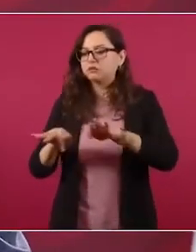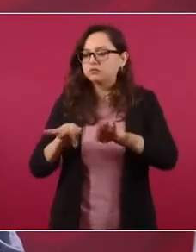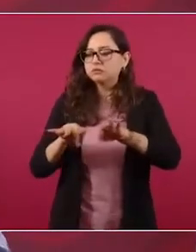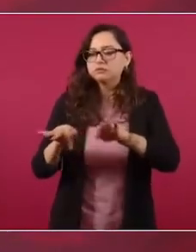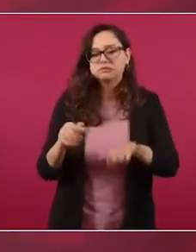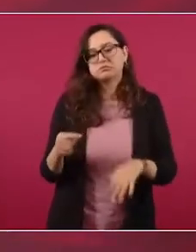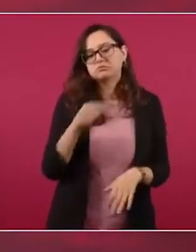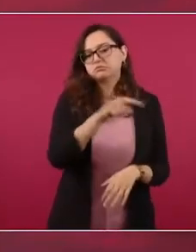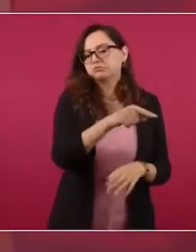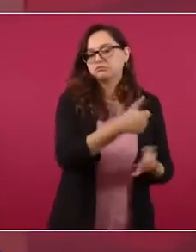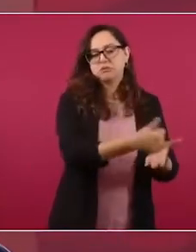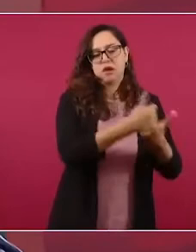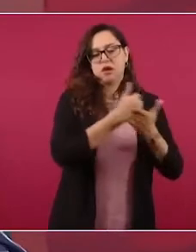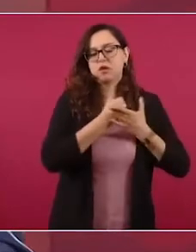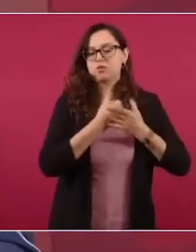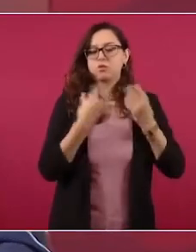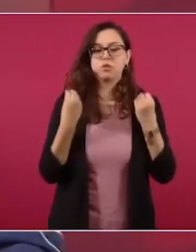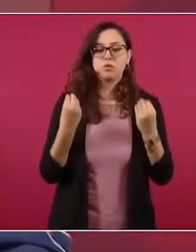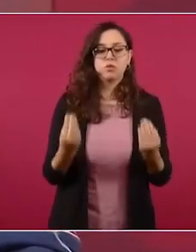en